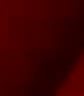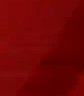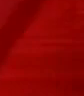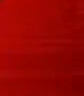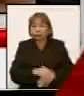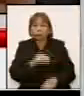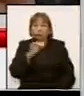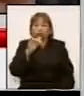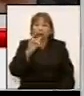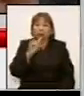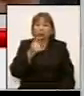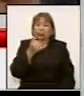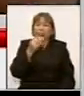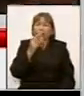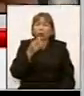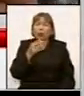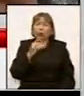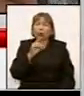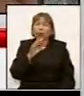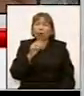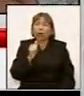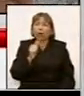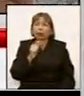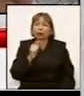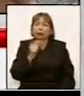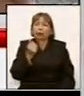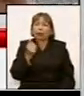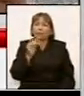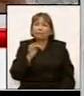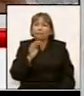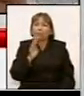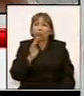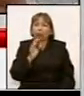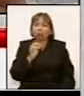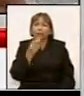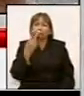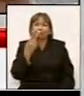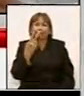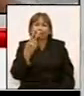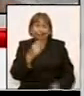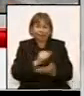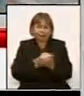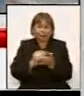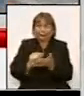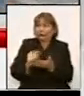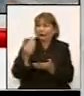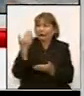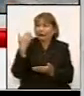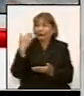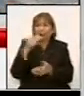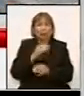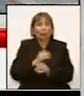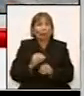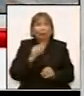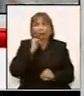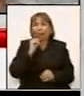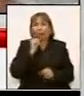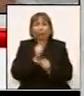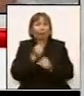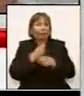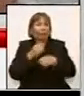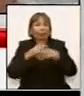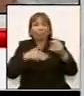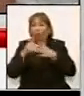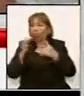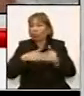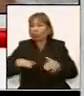carretera Yanahuanca-Ambo, donde hace dos meses no se concluye con la obra y ya se ha